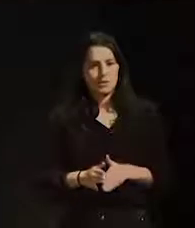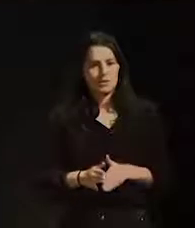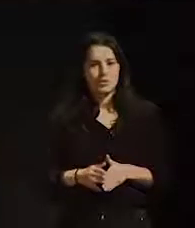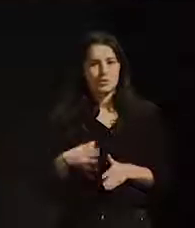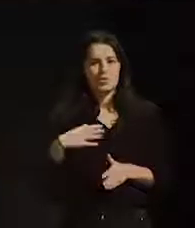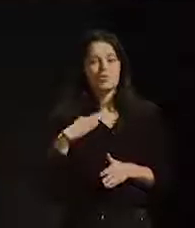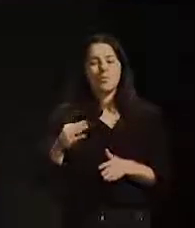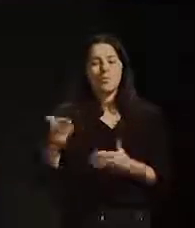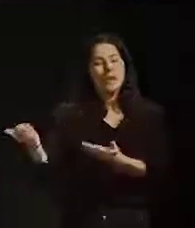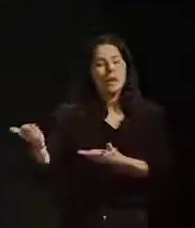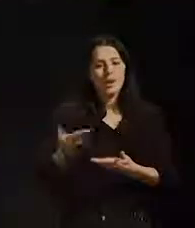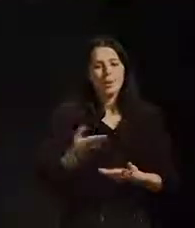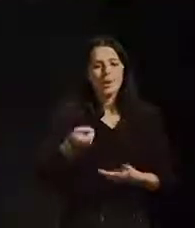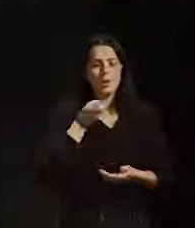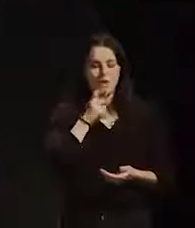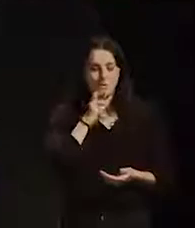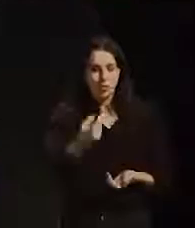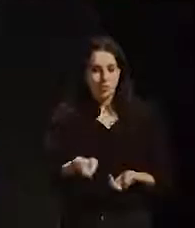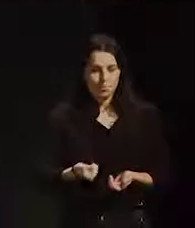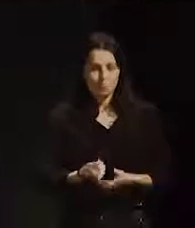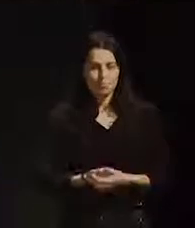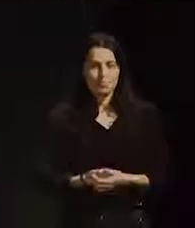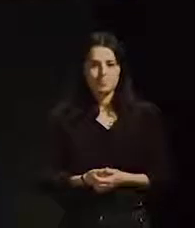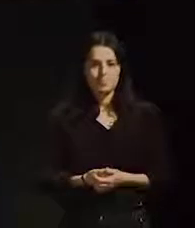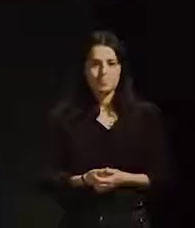complementado con otras